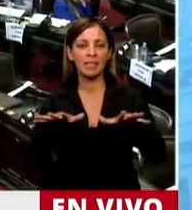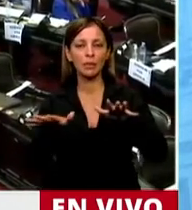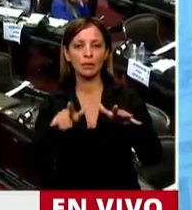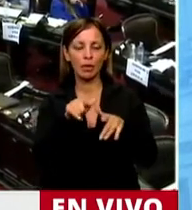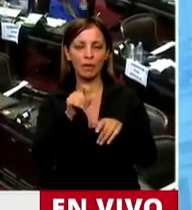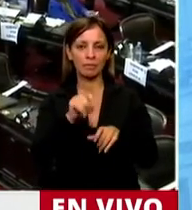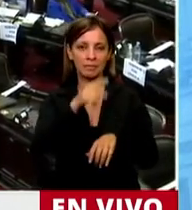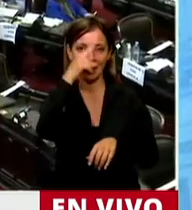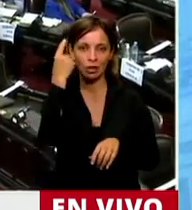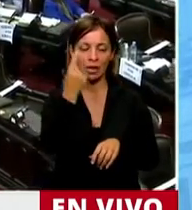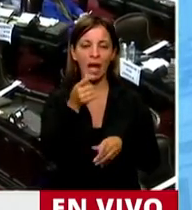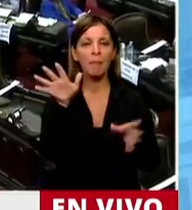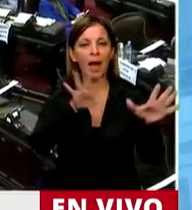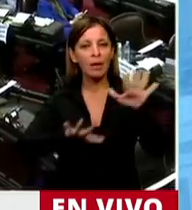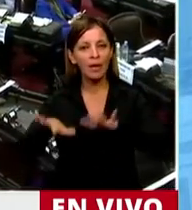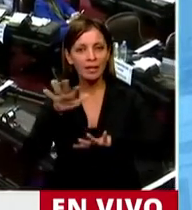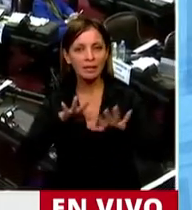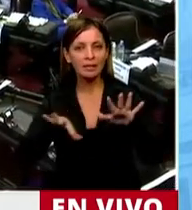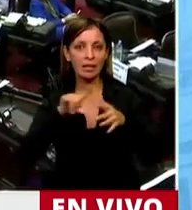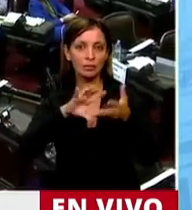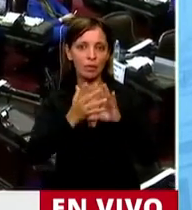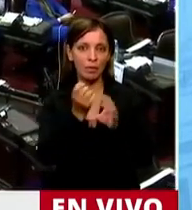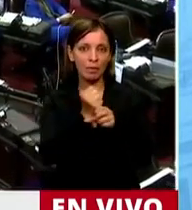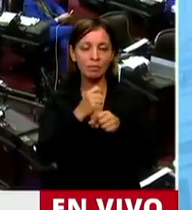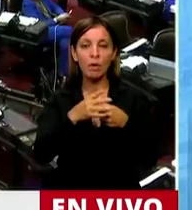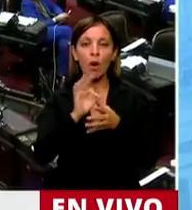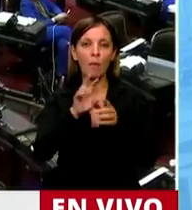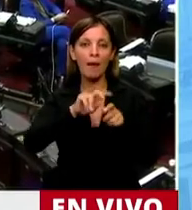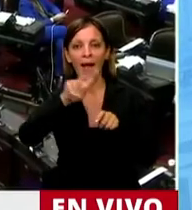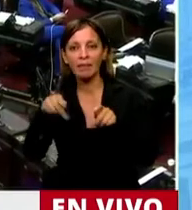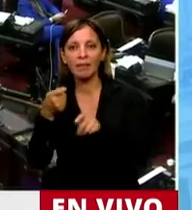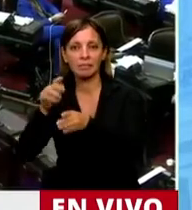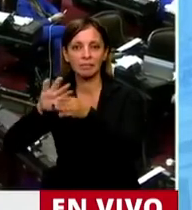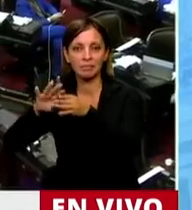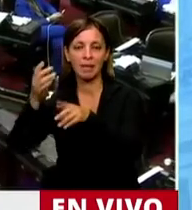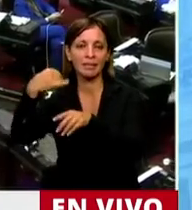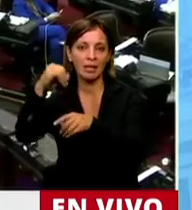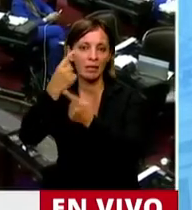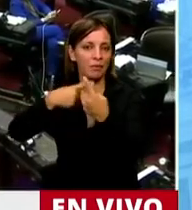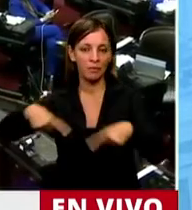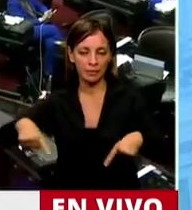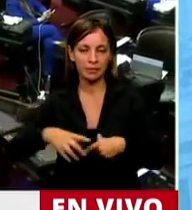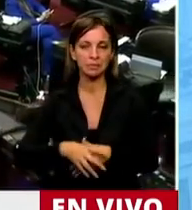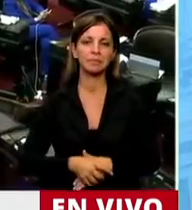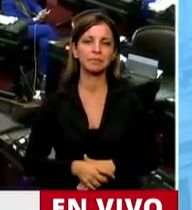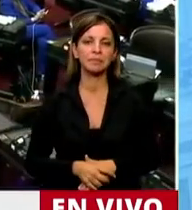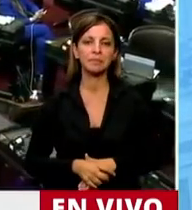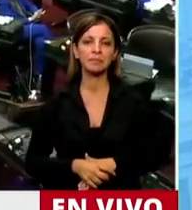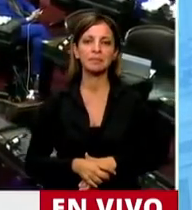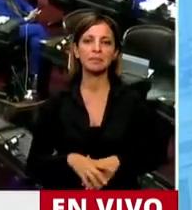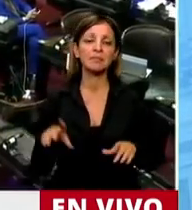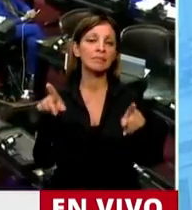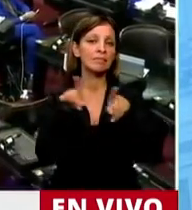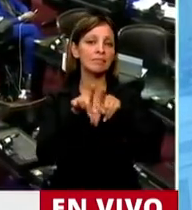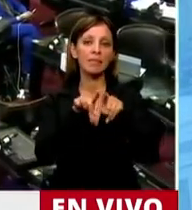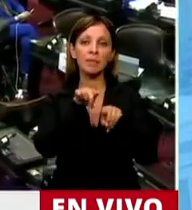para reestructurar su organización o para refinanciar sus pasivos, incluyendo los intereses respectivos, obviamente, que fue el